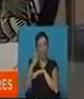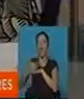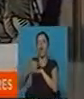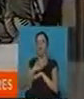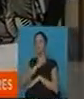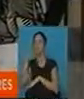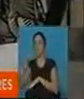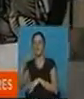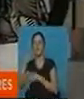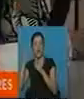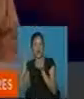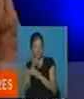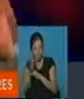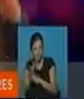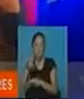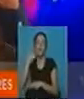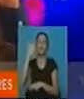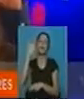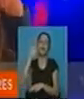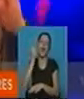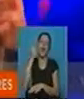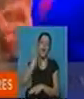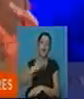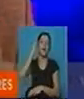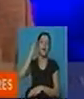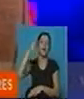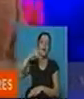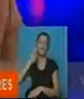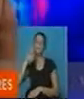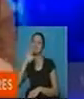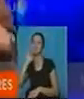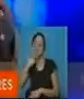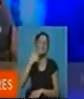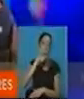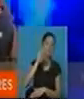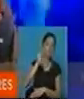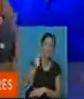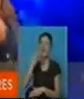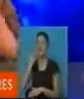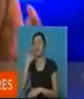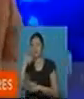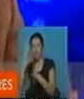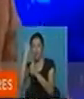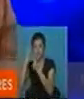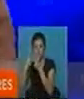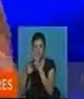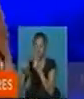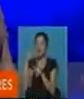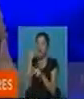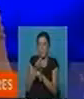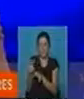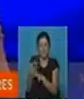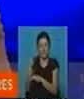en Libia, o en Siria, o en Irak, tienen una convicción ideológica profunda, son parte de un engranaje mucho más complejo. Es